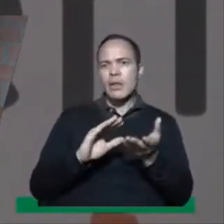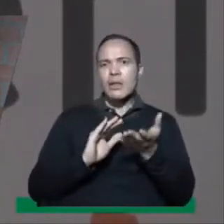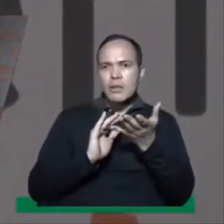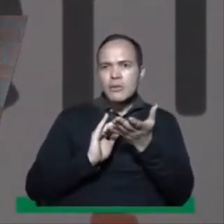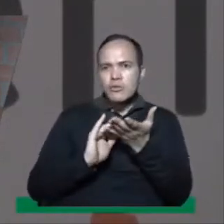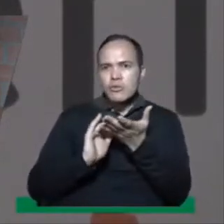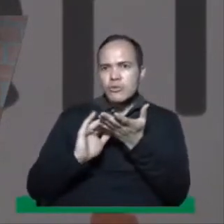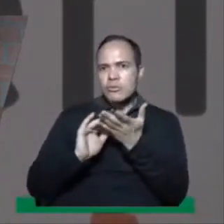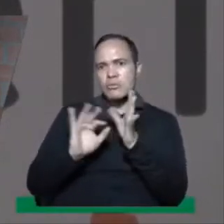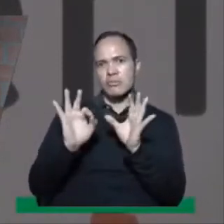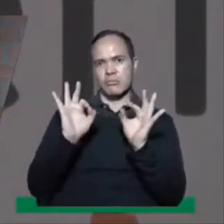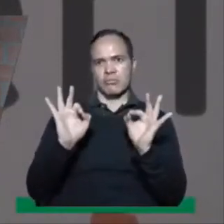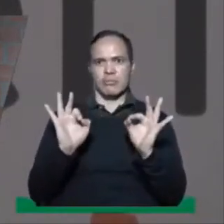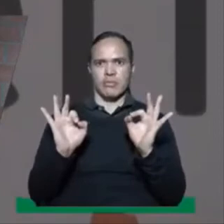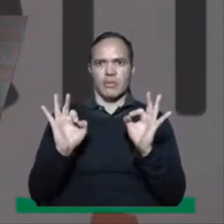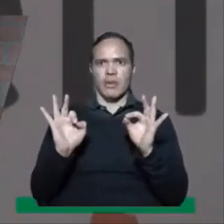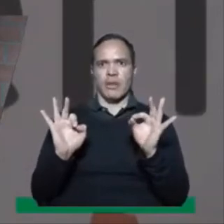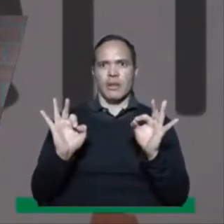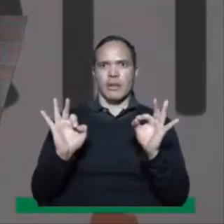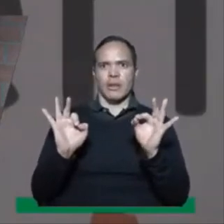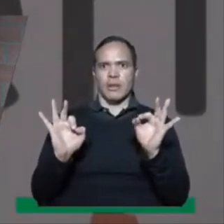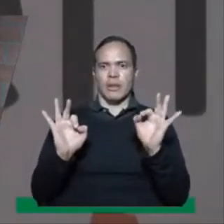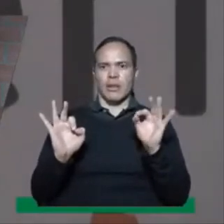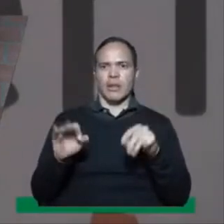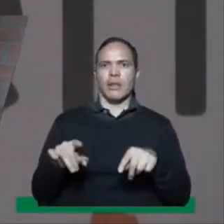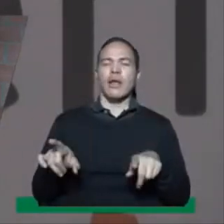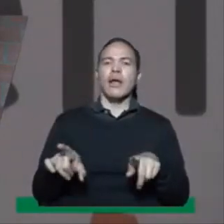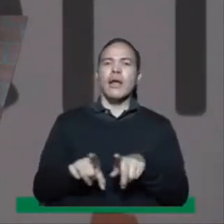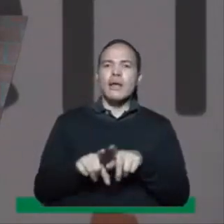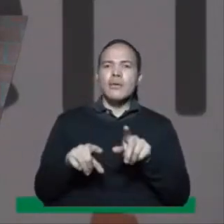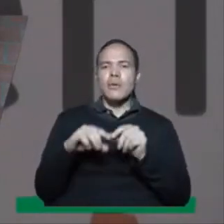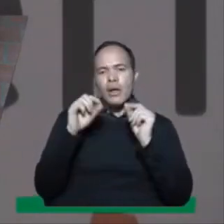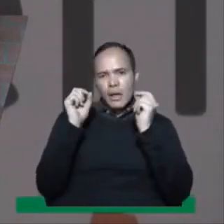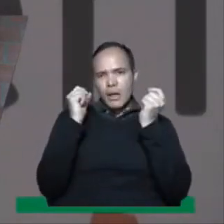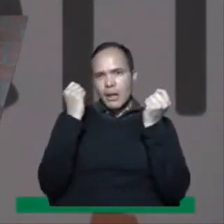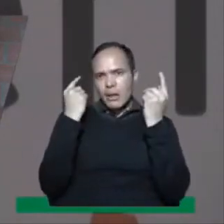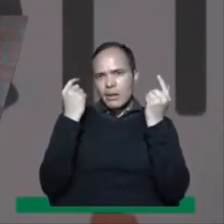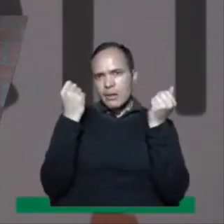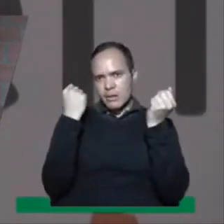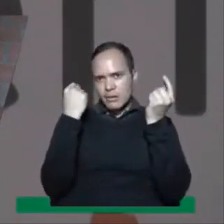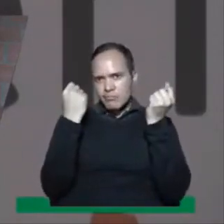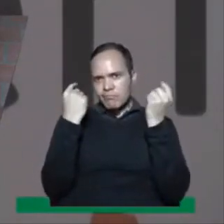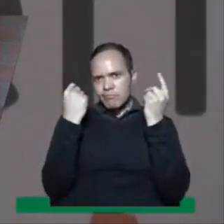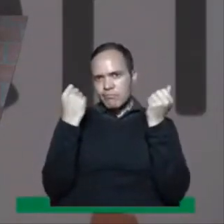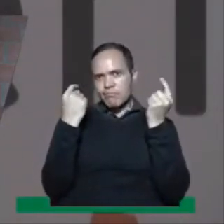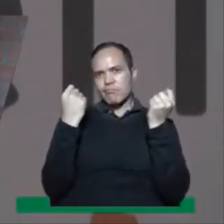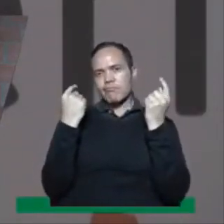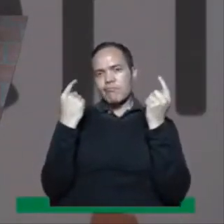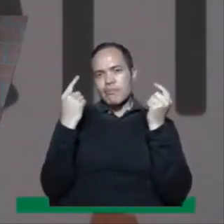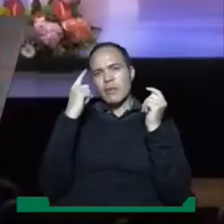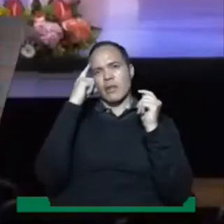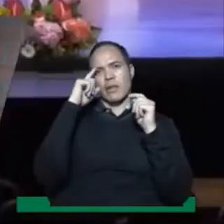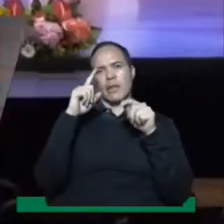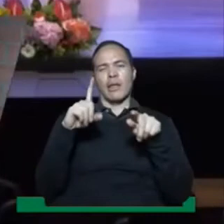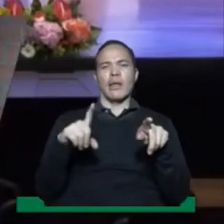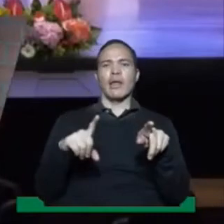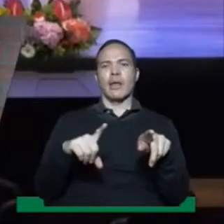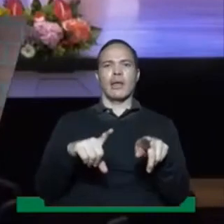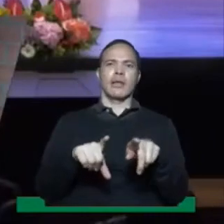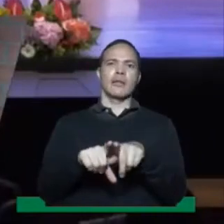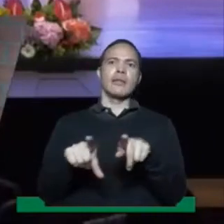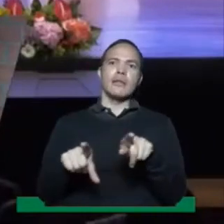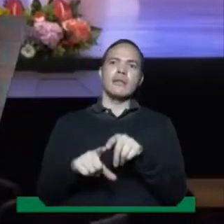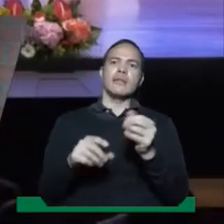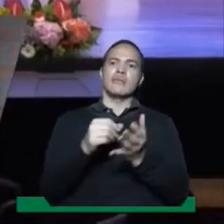con gráfica muy clara que ayudará a entender todos los cambios que se requerían hacer para poder otorgar